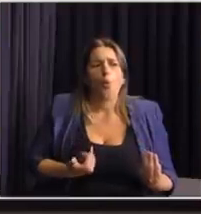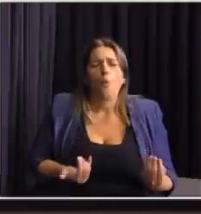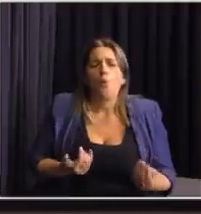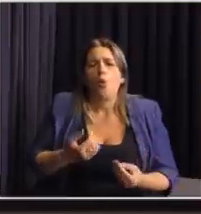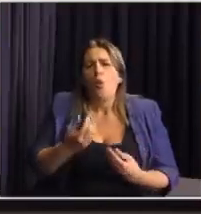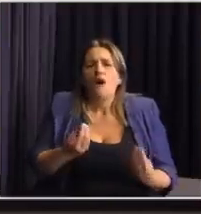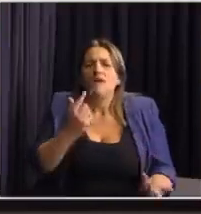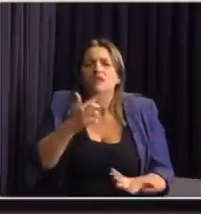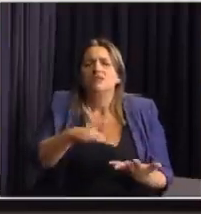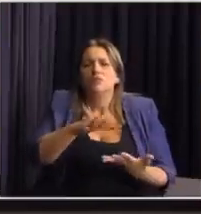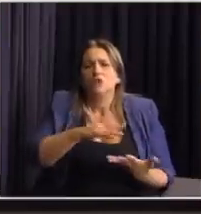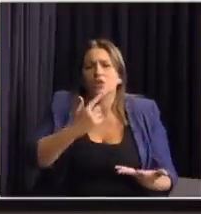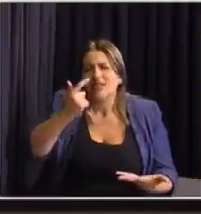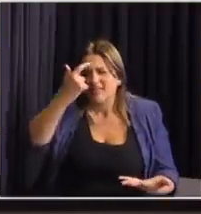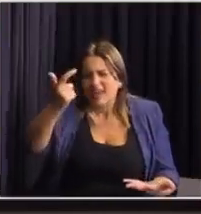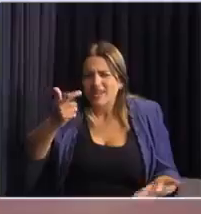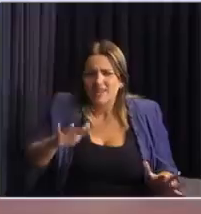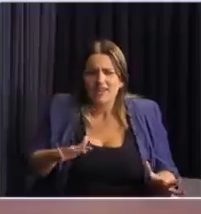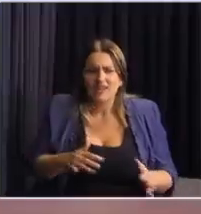Gracias. A ver,